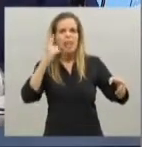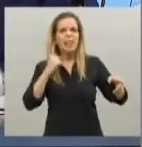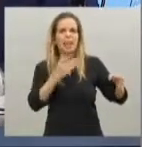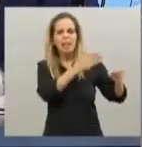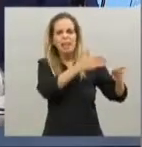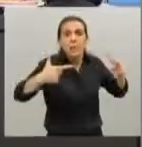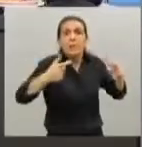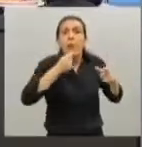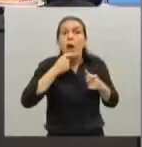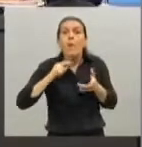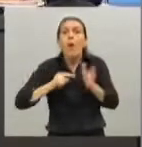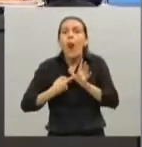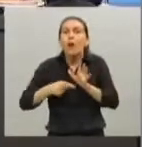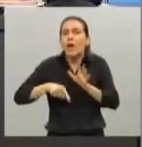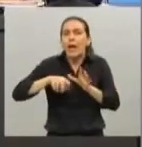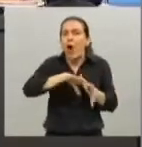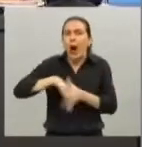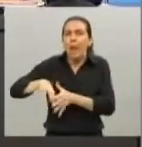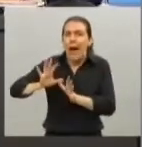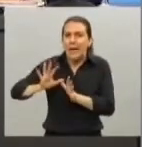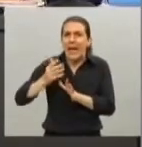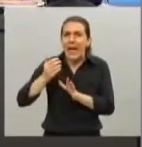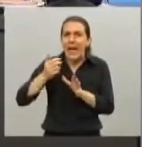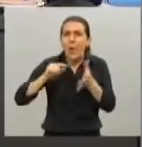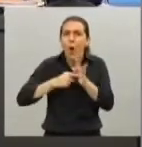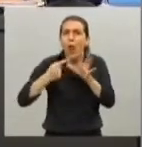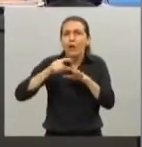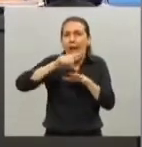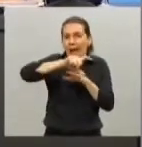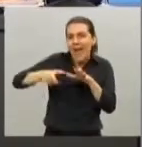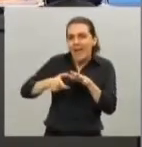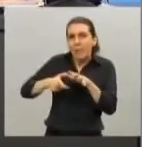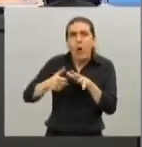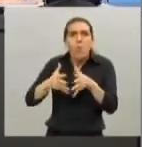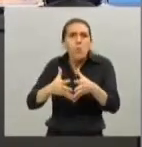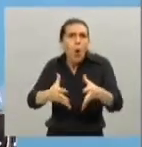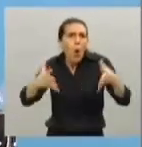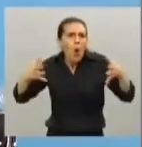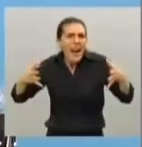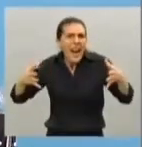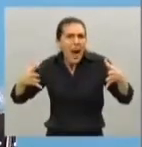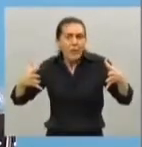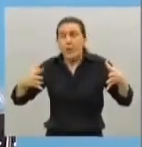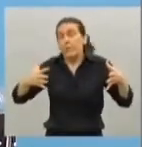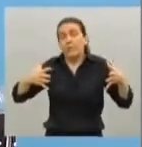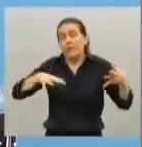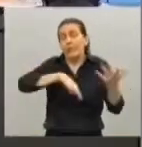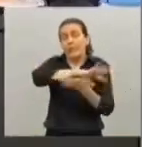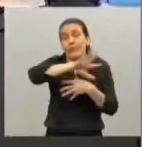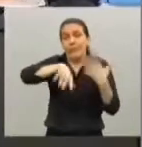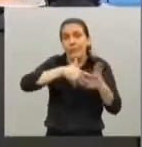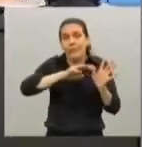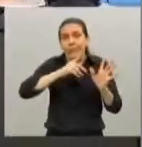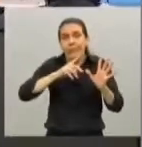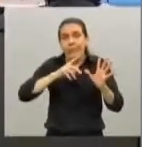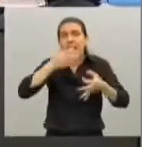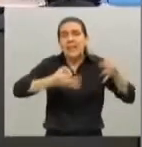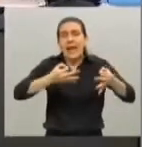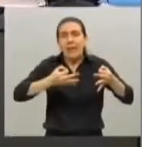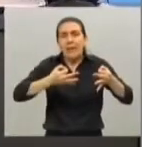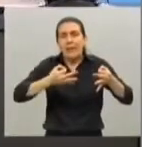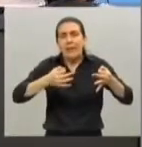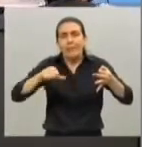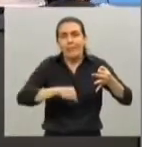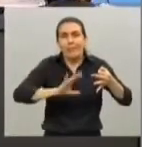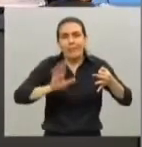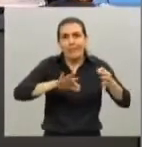sanitarista, ¿cómo repercutieron los números de la jornada de ayer? Que me imagino sigue también a diario los reportes. Bueno,